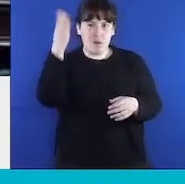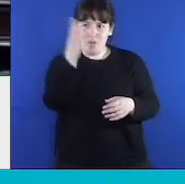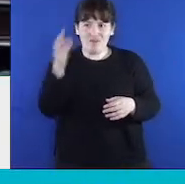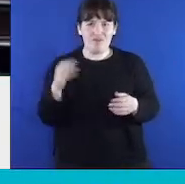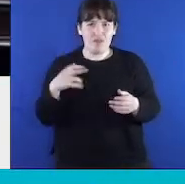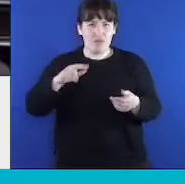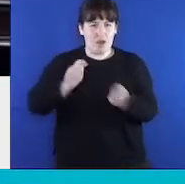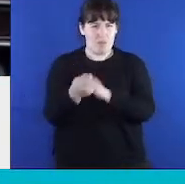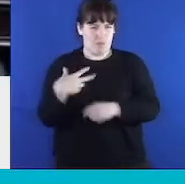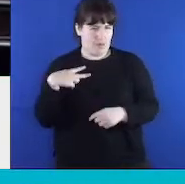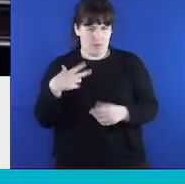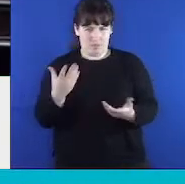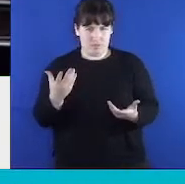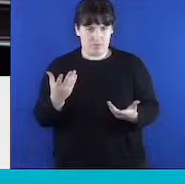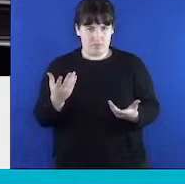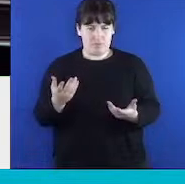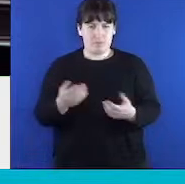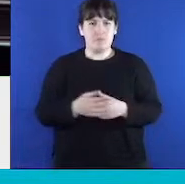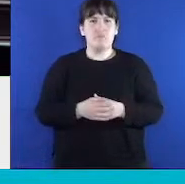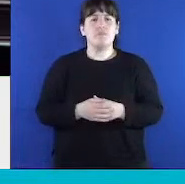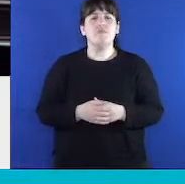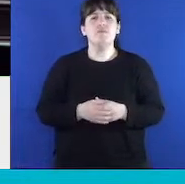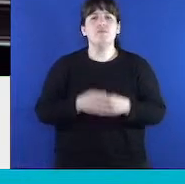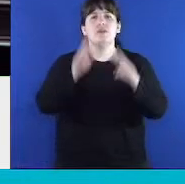Y respecto de la conveniencia,